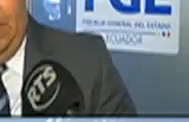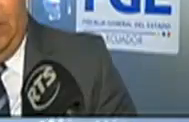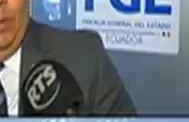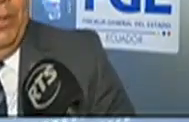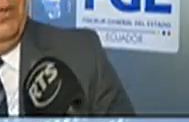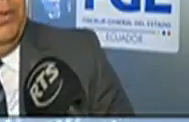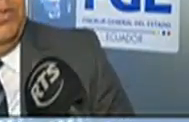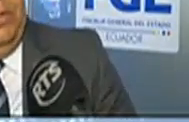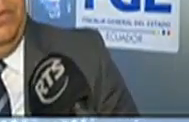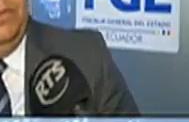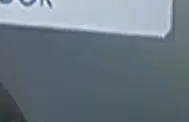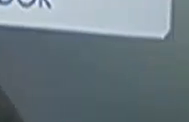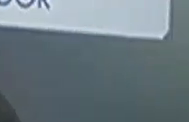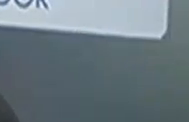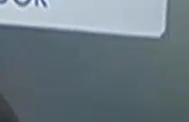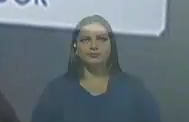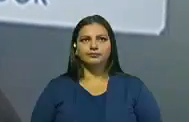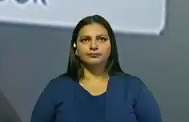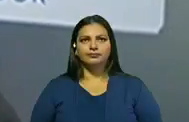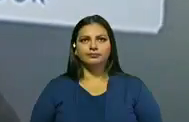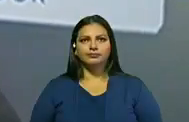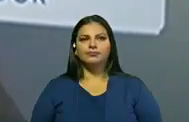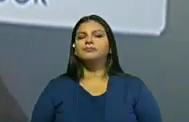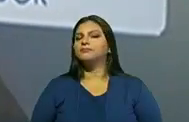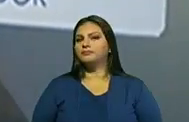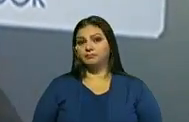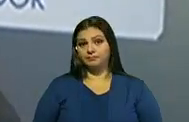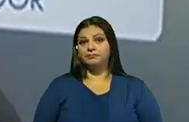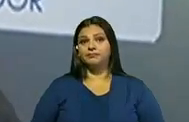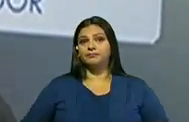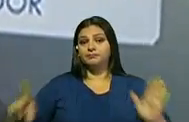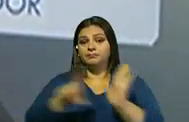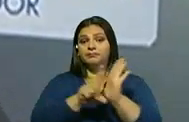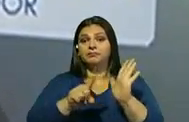del secuestro extorsivo. Sancionada con una pena privativa de libertad que